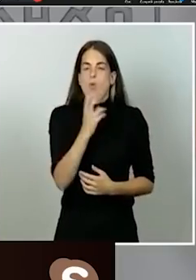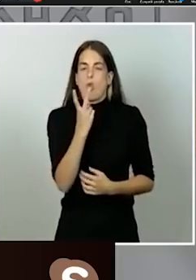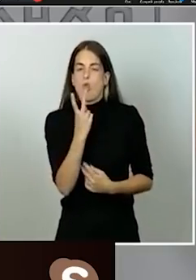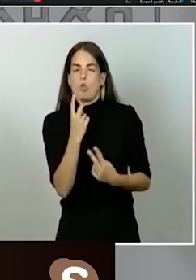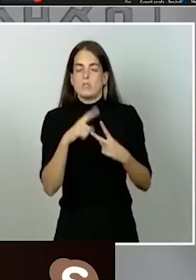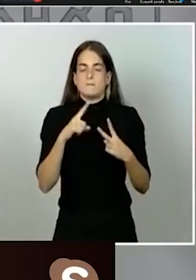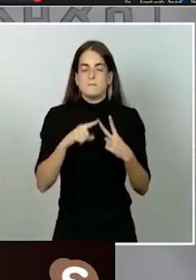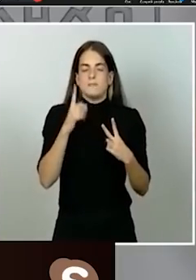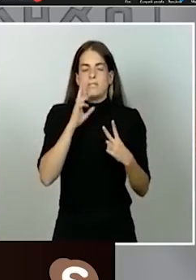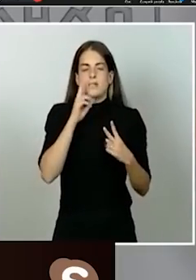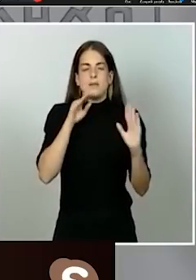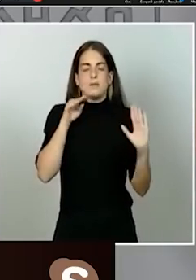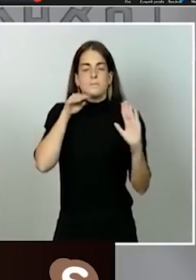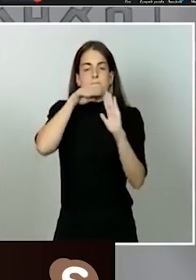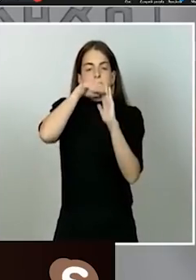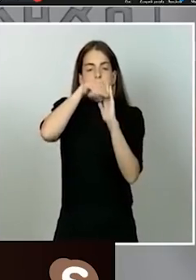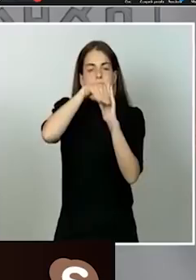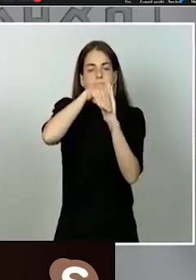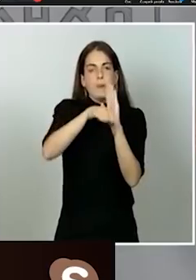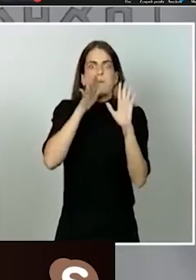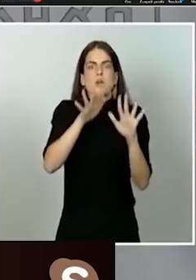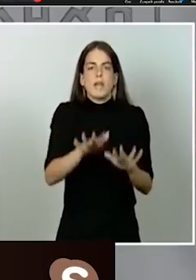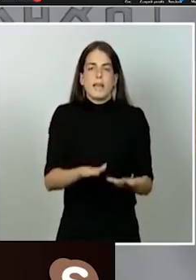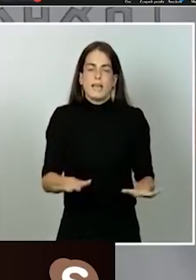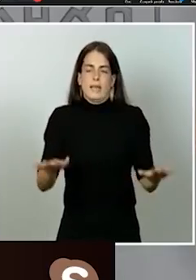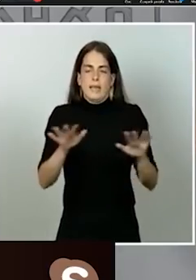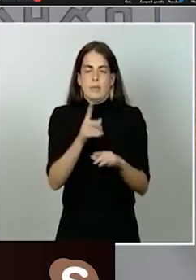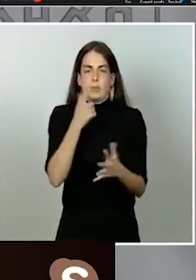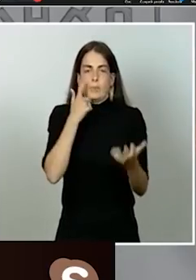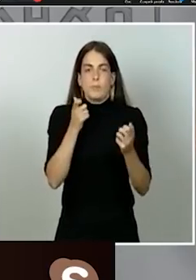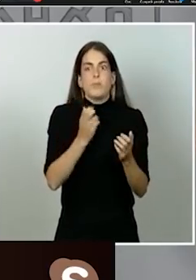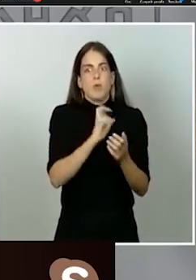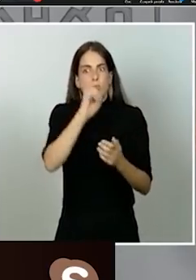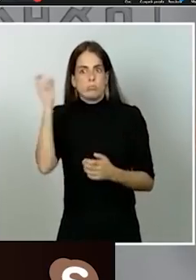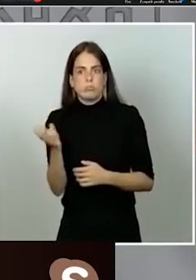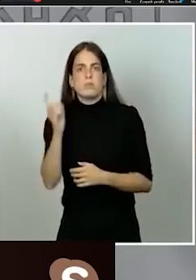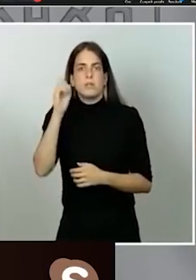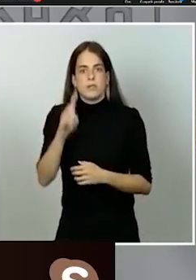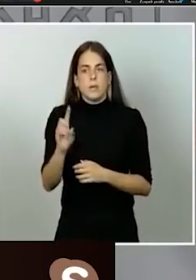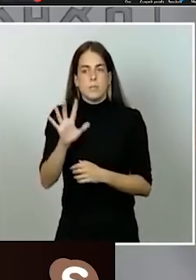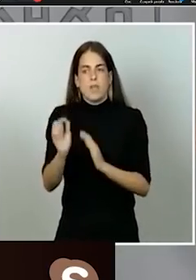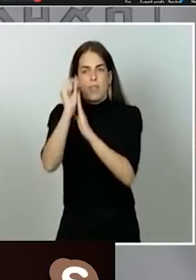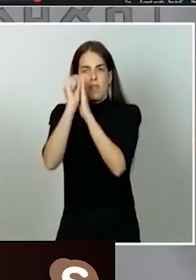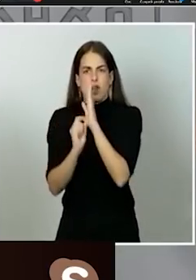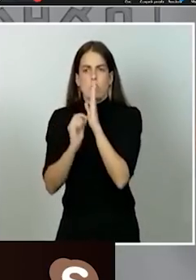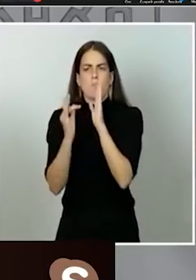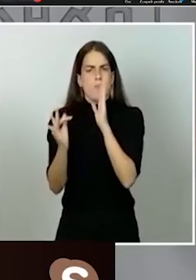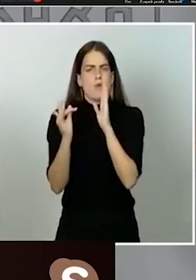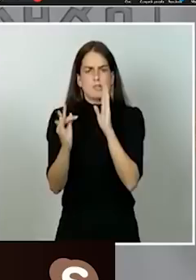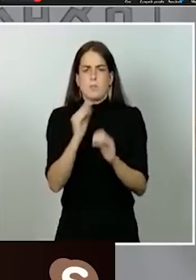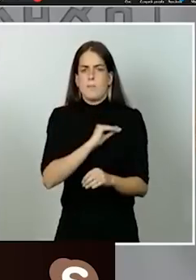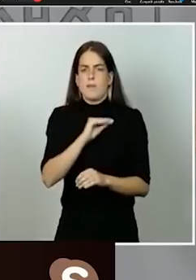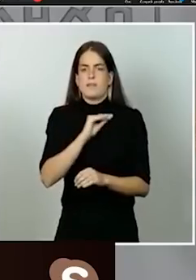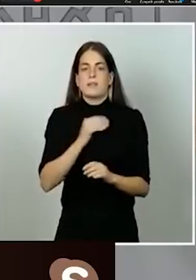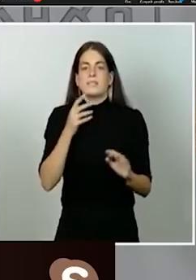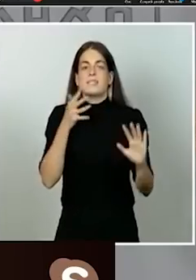colosal a nivel de déficit, a nivel de deuda y a nivel de impuestos, con lo cual las bases para esa recuperación son muy endebles.